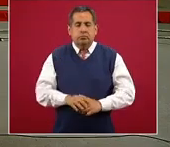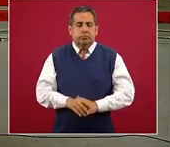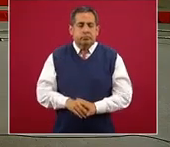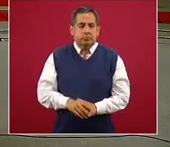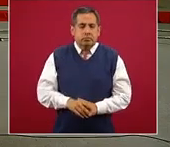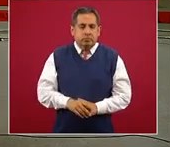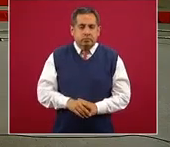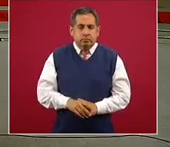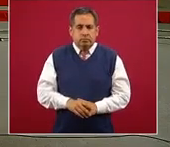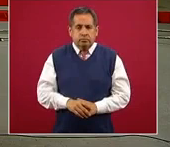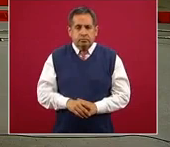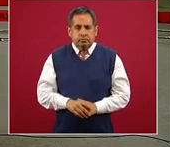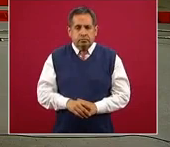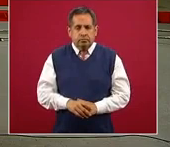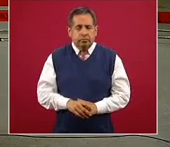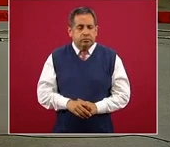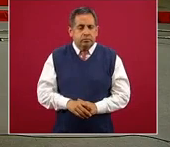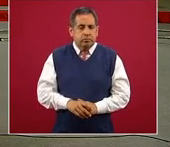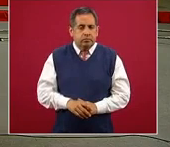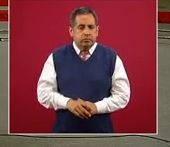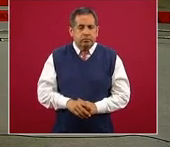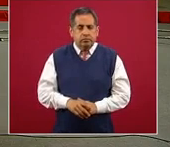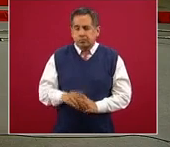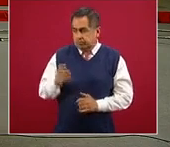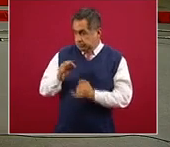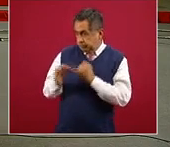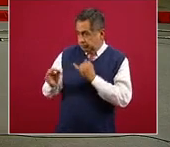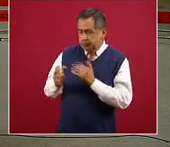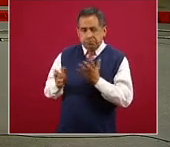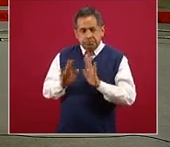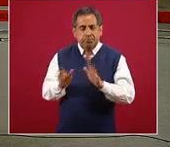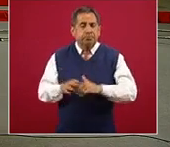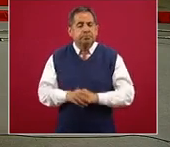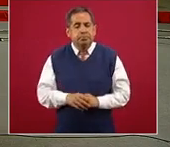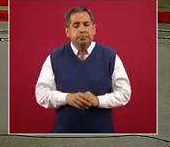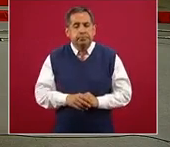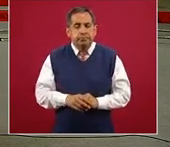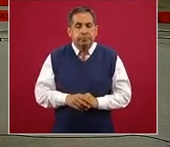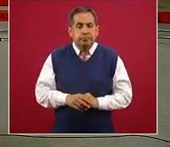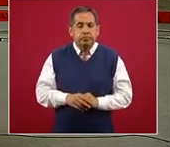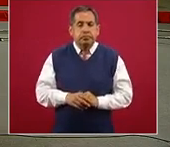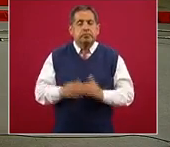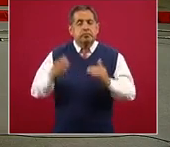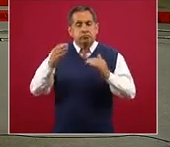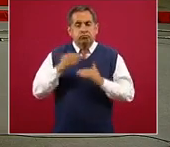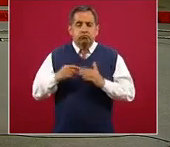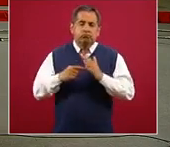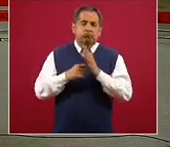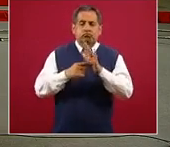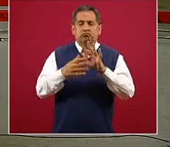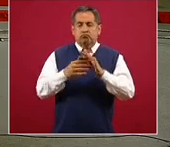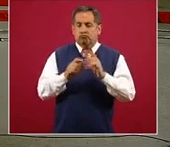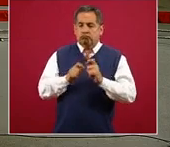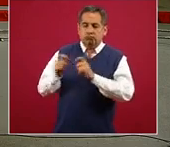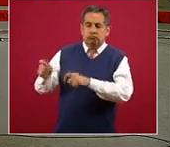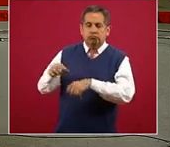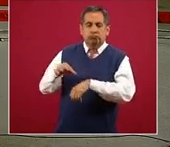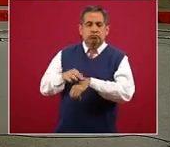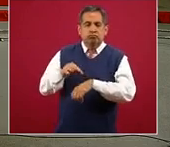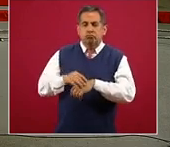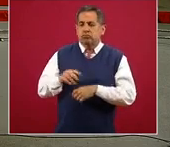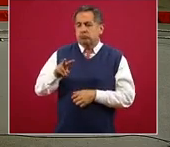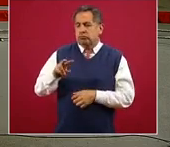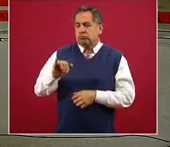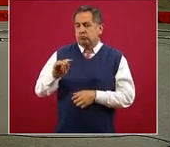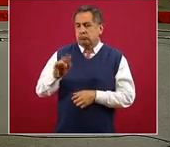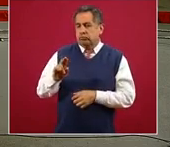No sé si tenemos una más. Es la última, ¿verdad? Muy bien, entonces vamos ahora a darle el tiempo al doctor Víctor Hugo